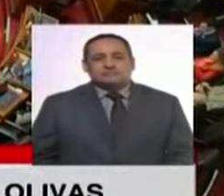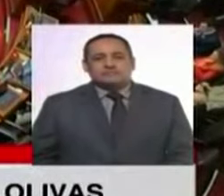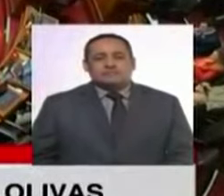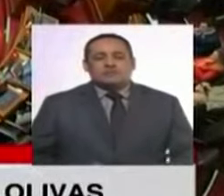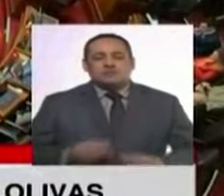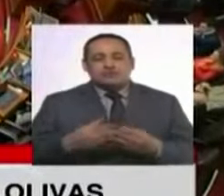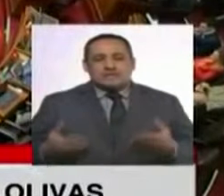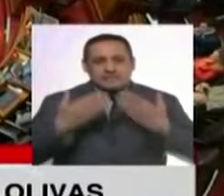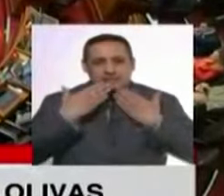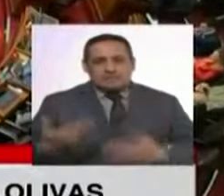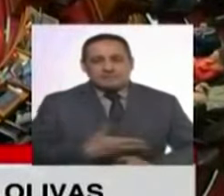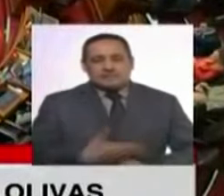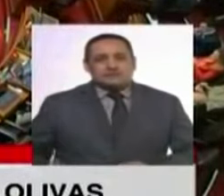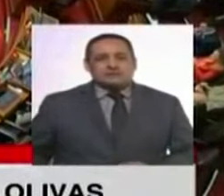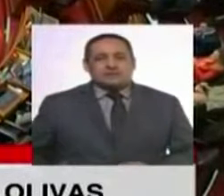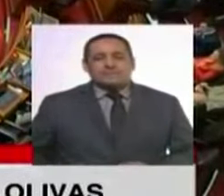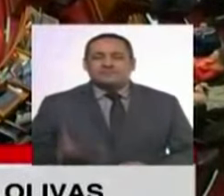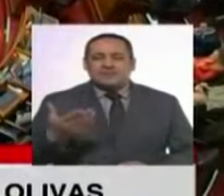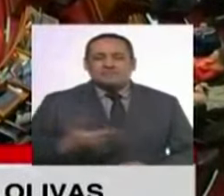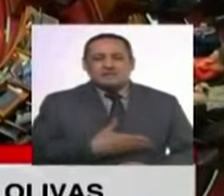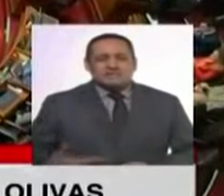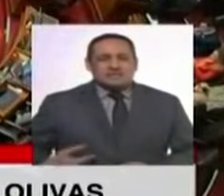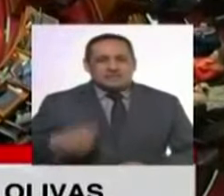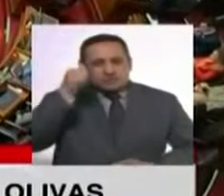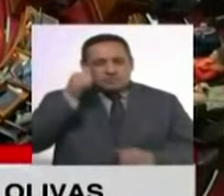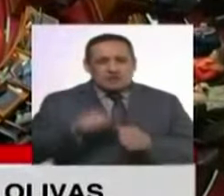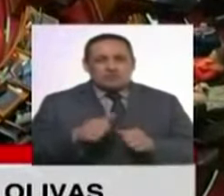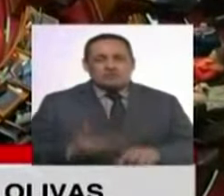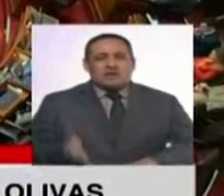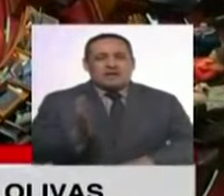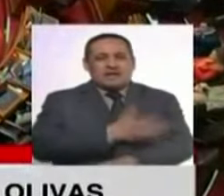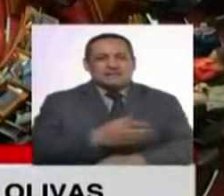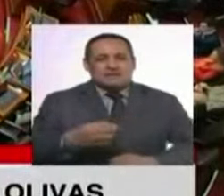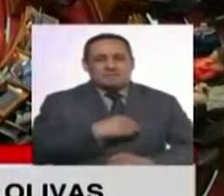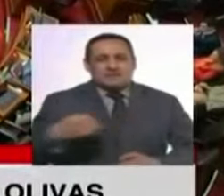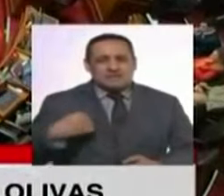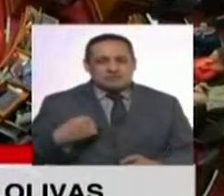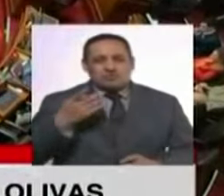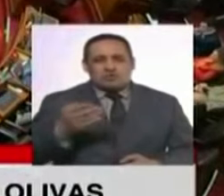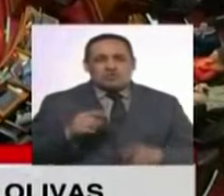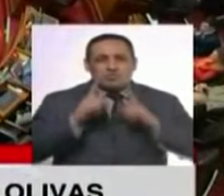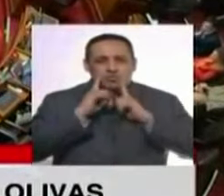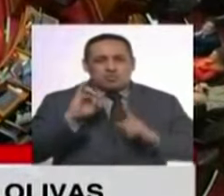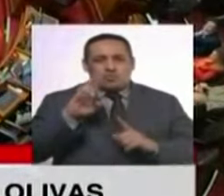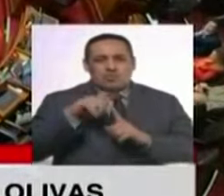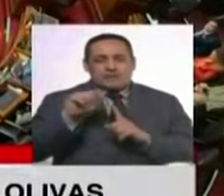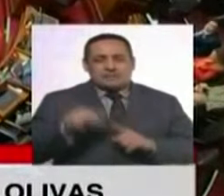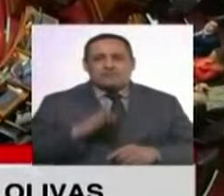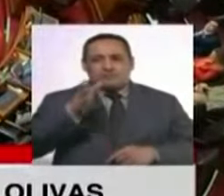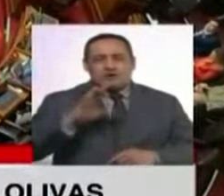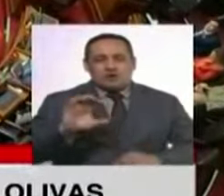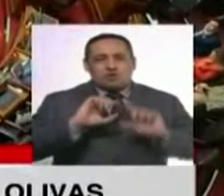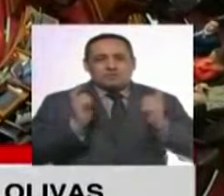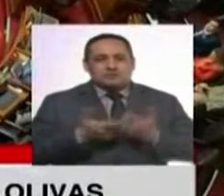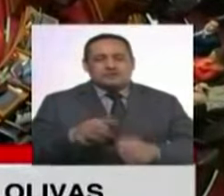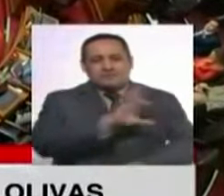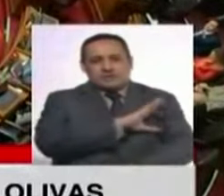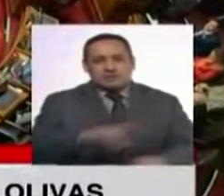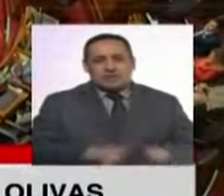Gracias presidenta presidenta Recuerdo cuando el ministro Huerta estuvo en la comisión de fiscalización